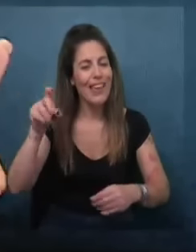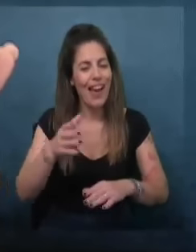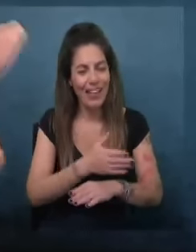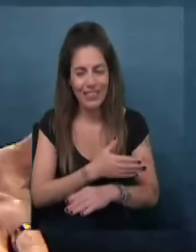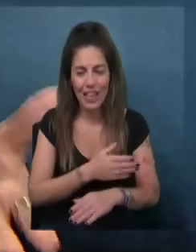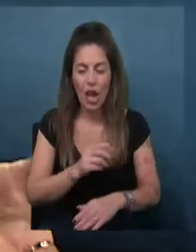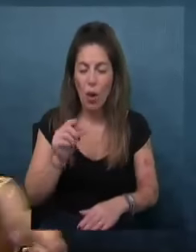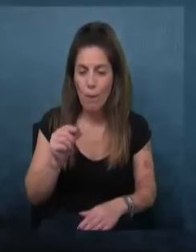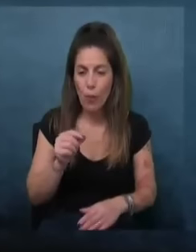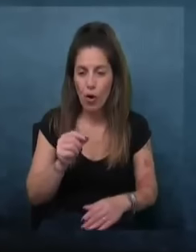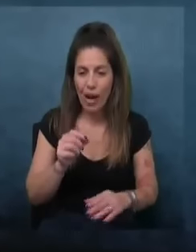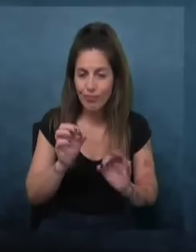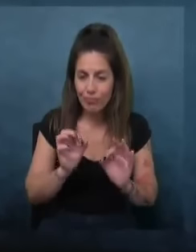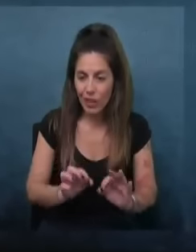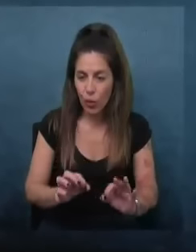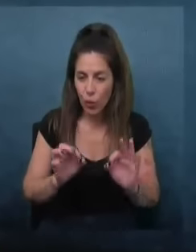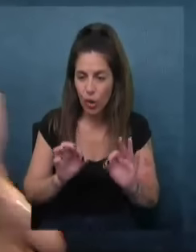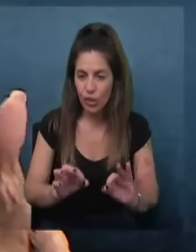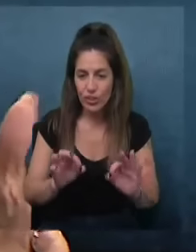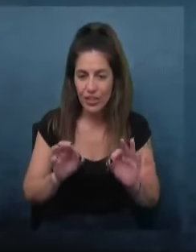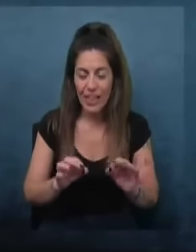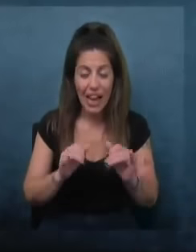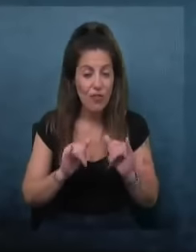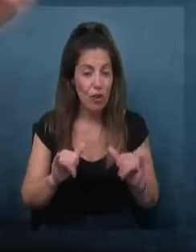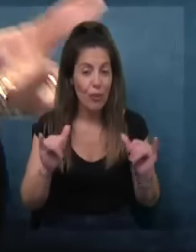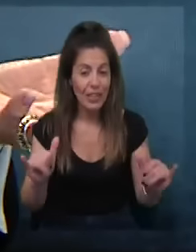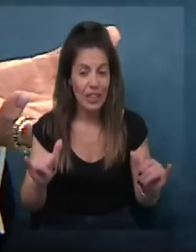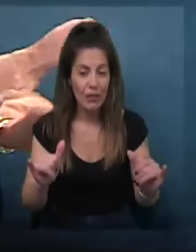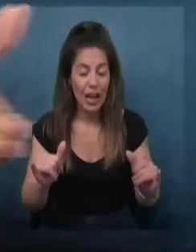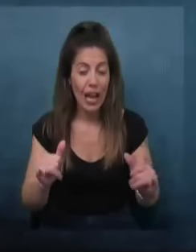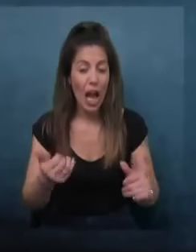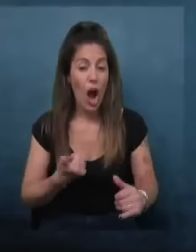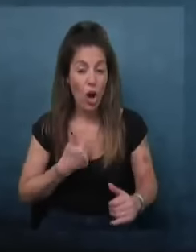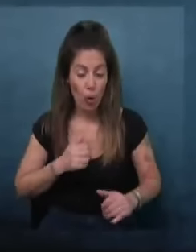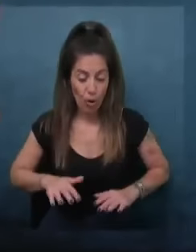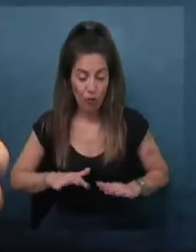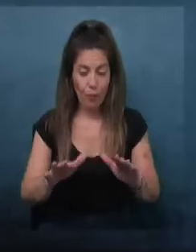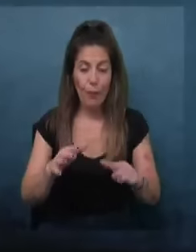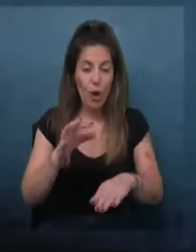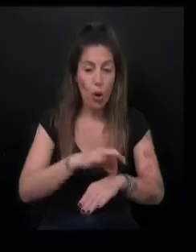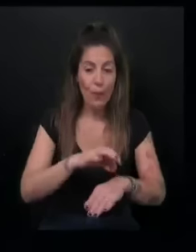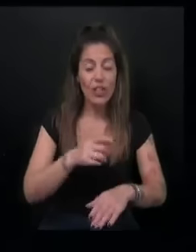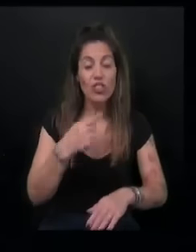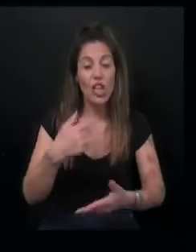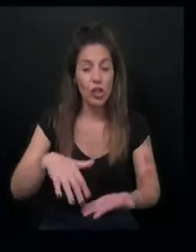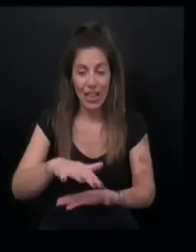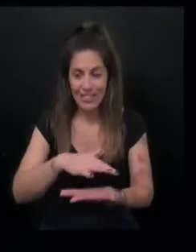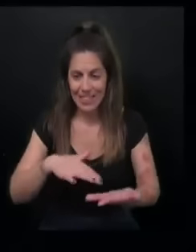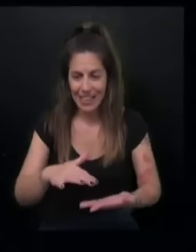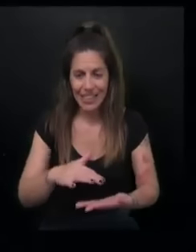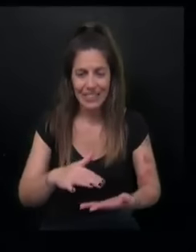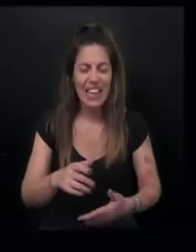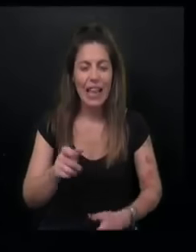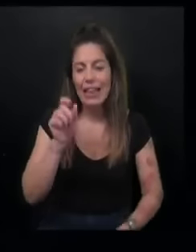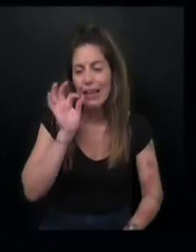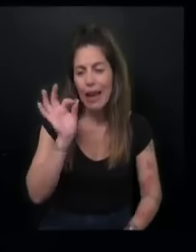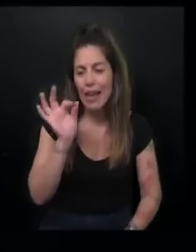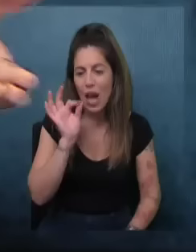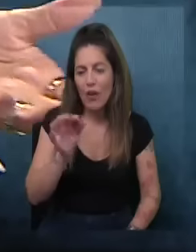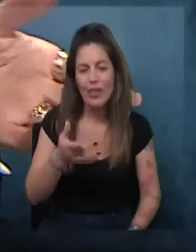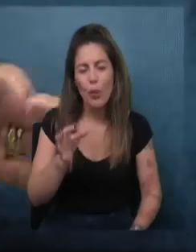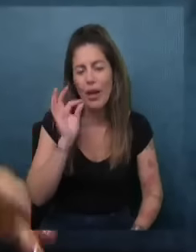poca rigurosidad este informativa a como nos formamos los médicos en otras áreas es el cannabis y como es